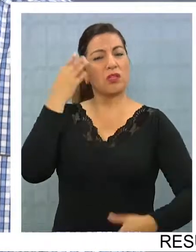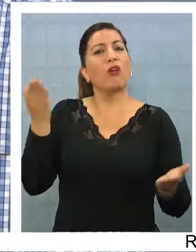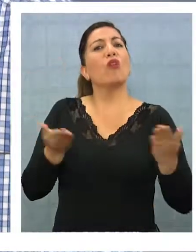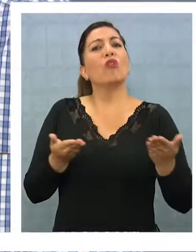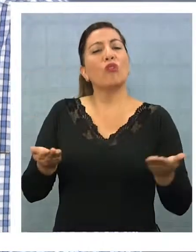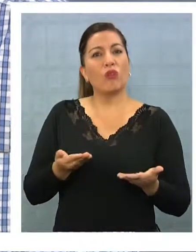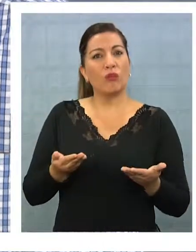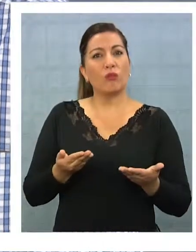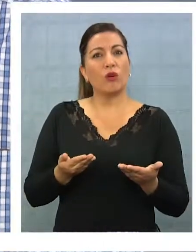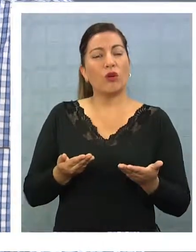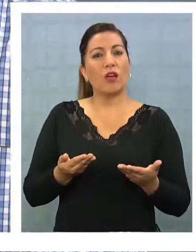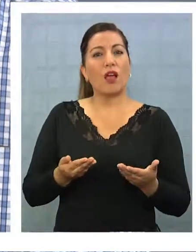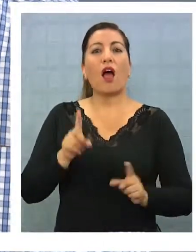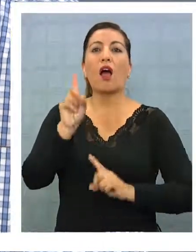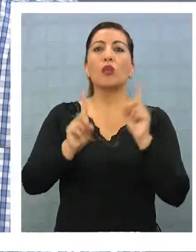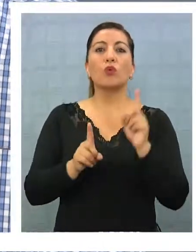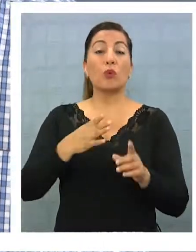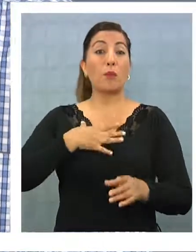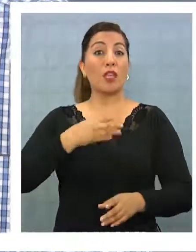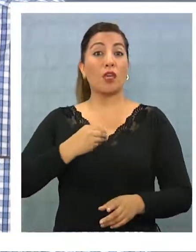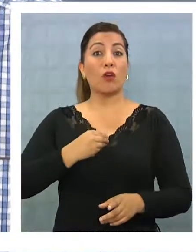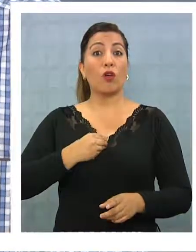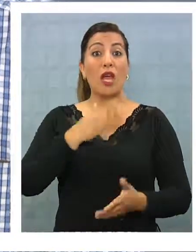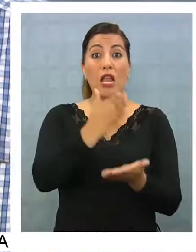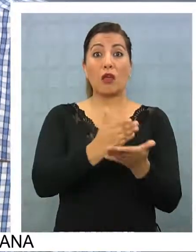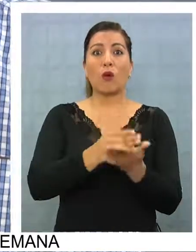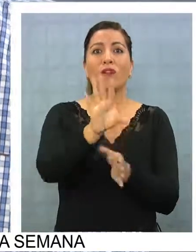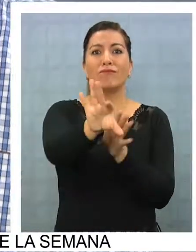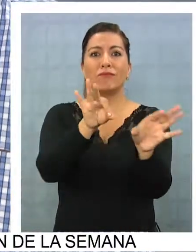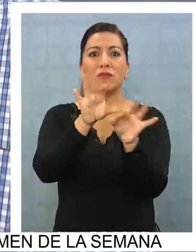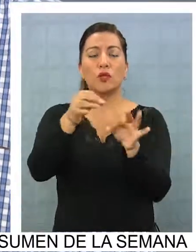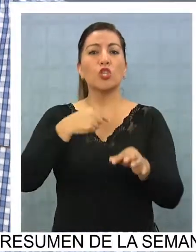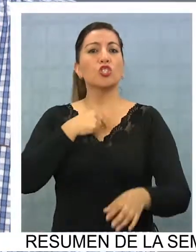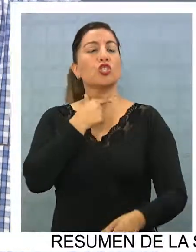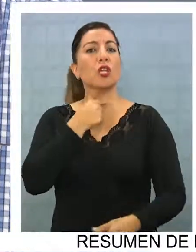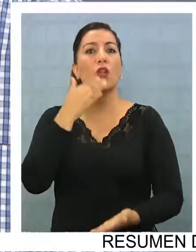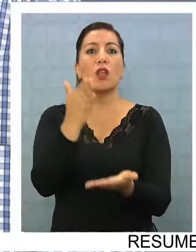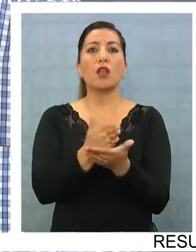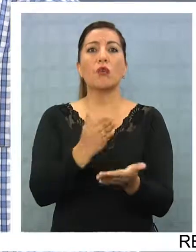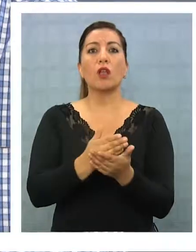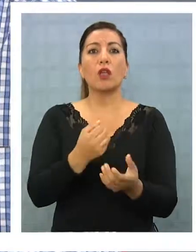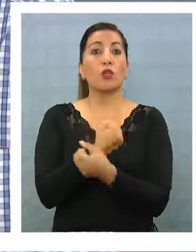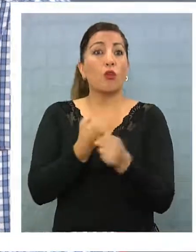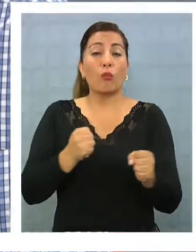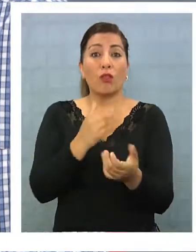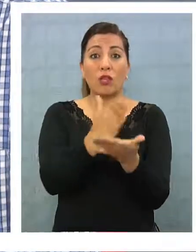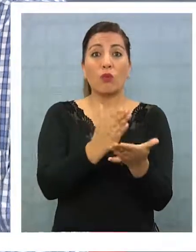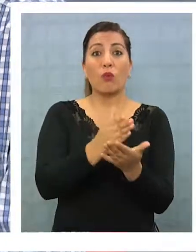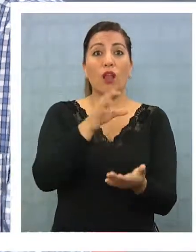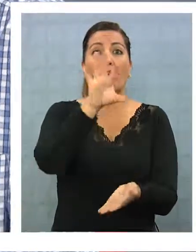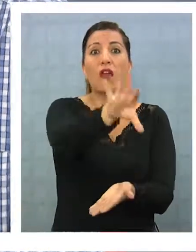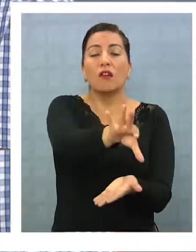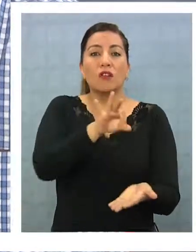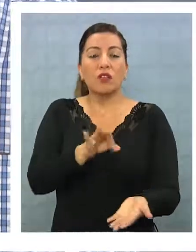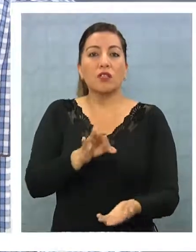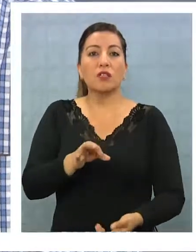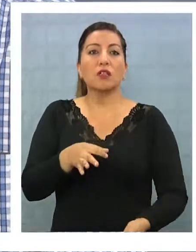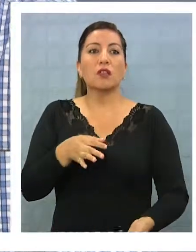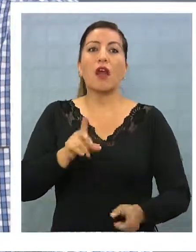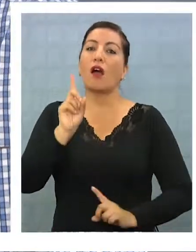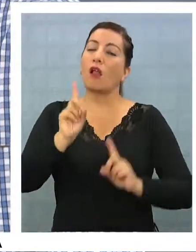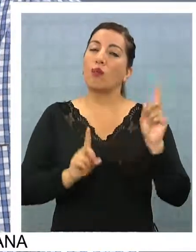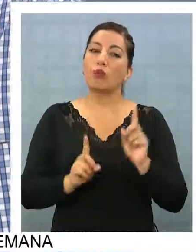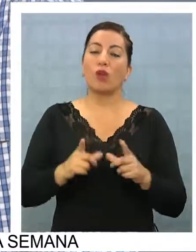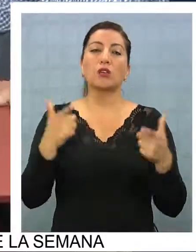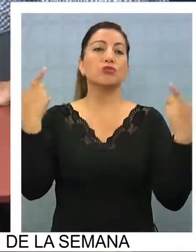¿cómo va a ser esto de la tómbola, cierto? Yo quiero que mi hijo estudie en determinado colegio y resulta que no voy a poder elegir en el fondo ese colegio, sino que va a ser un